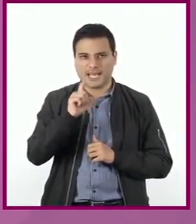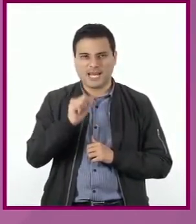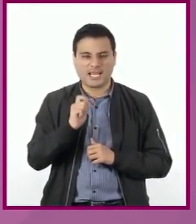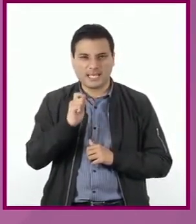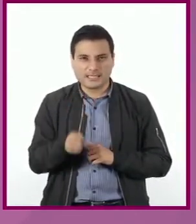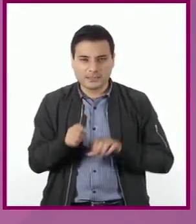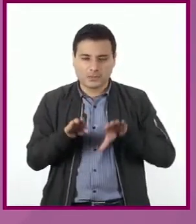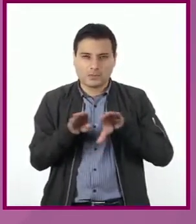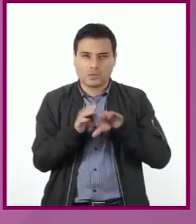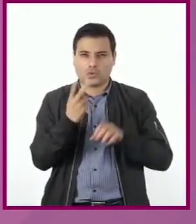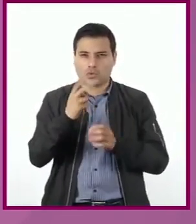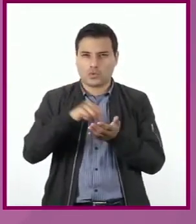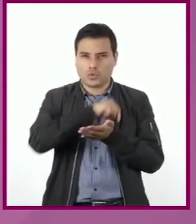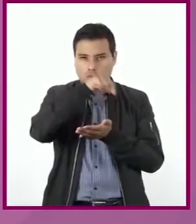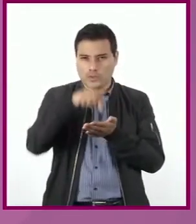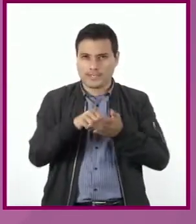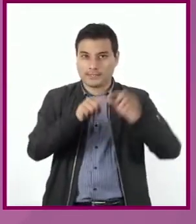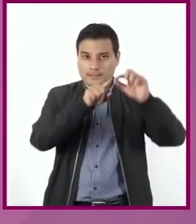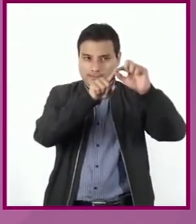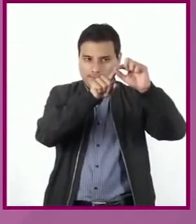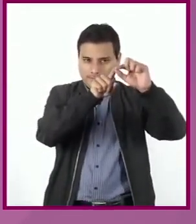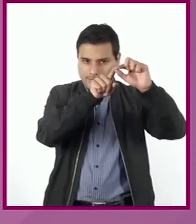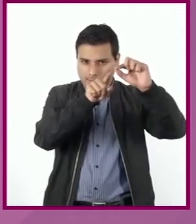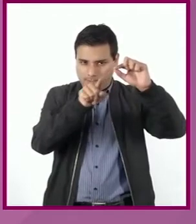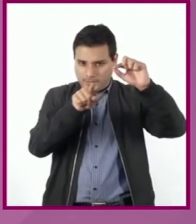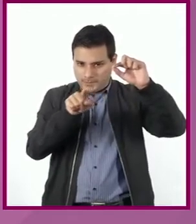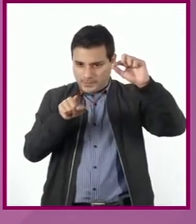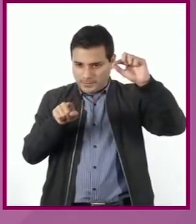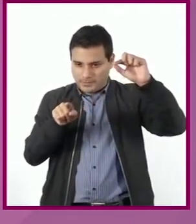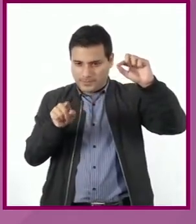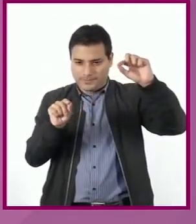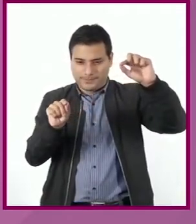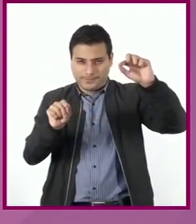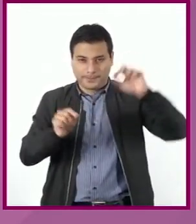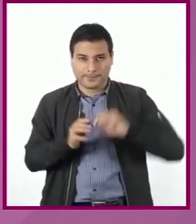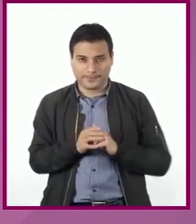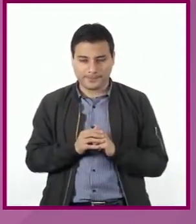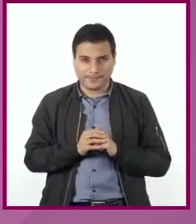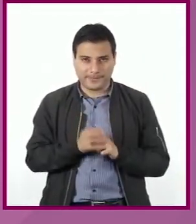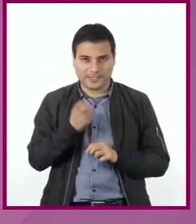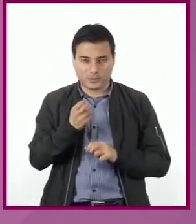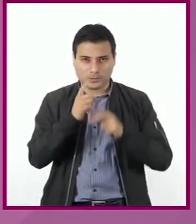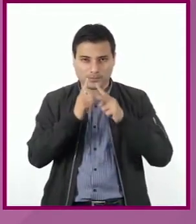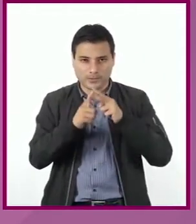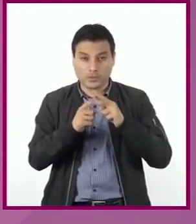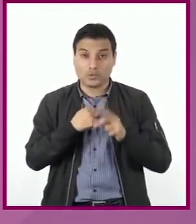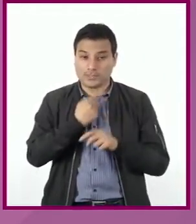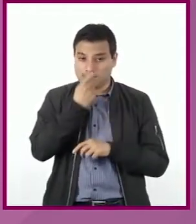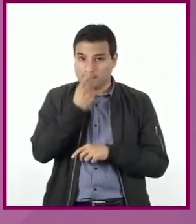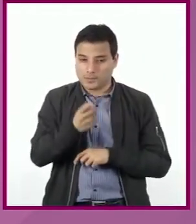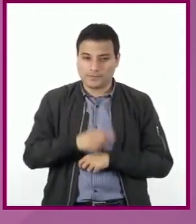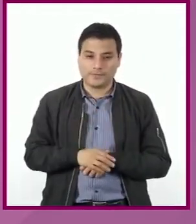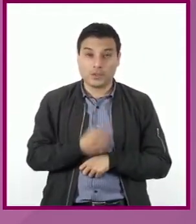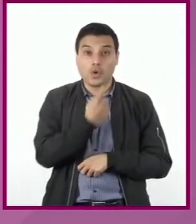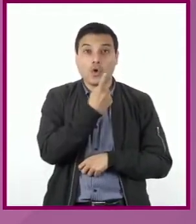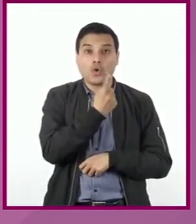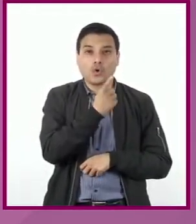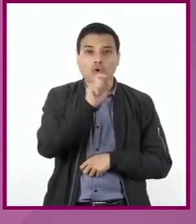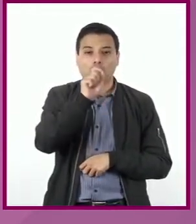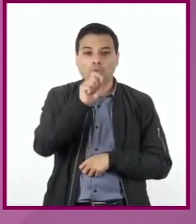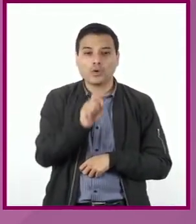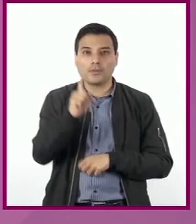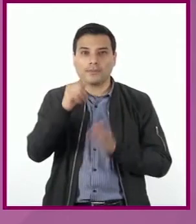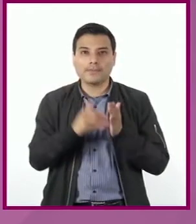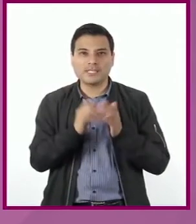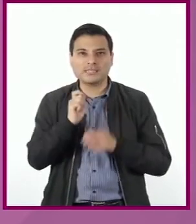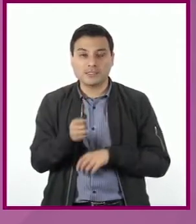puntos determinados en un mapa y su distancia real. Decir que la escala utilizada fue de 1 a 1000 significa que lo que mide 1